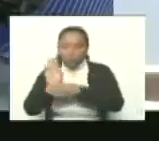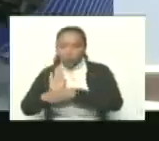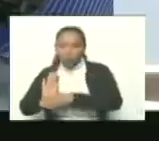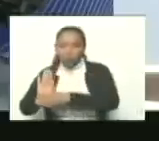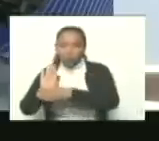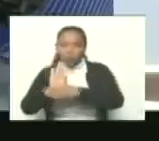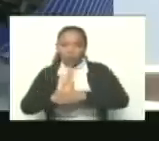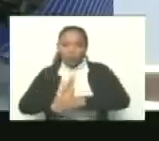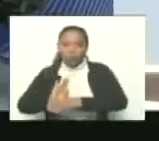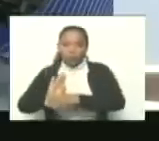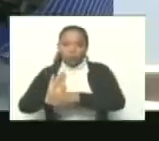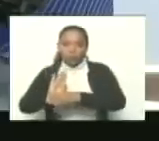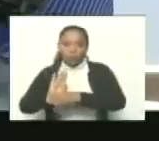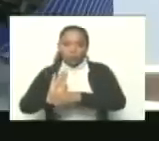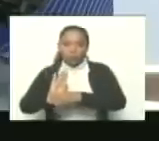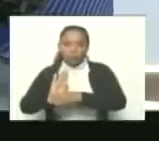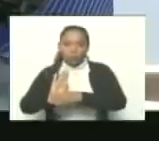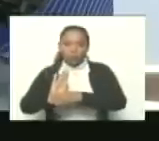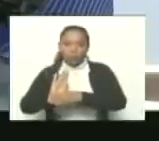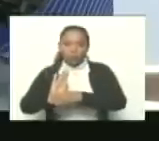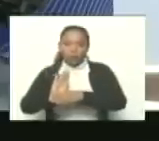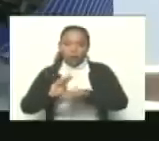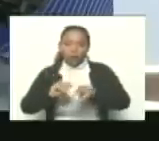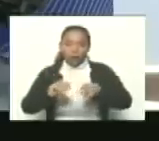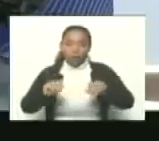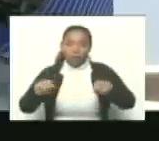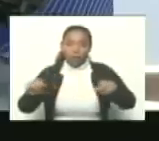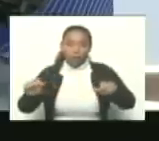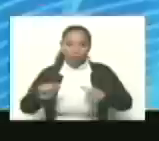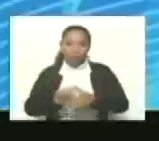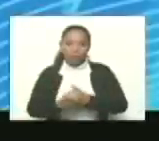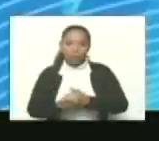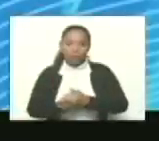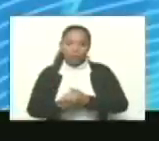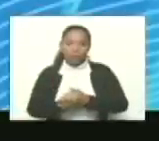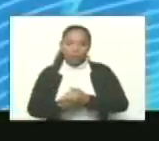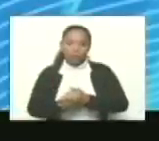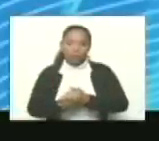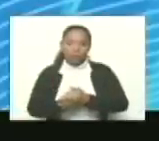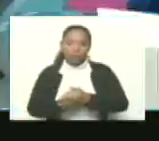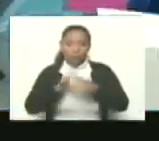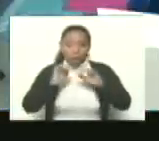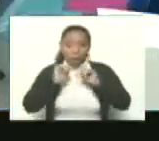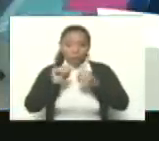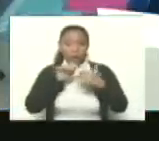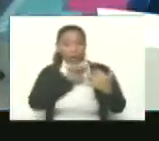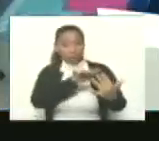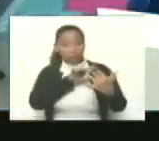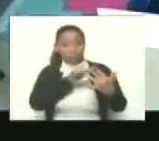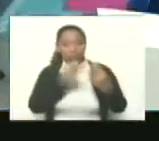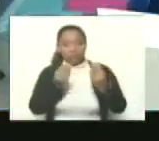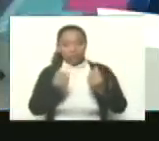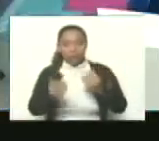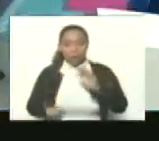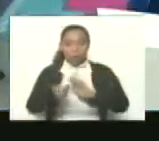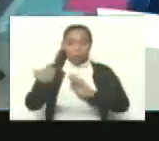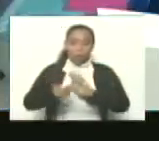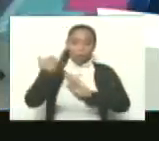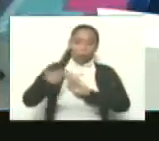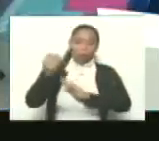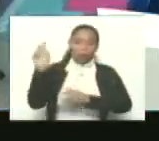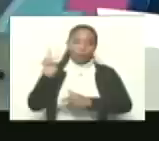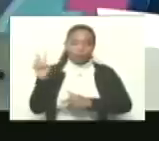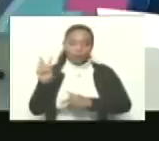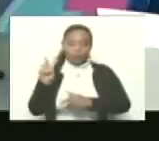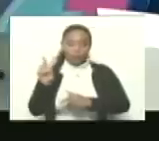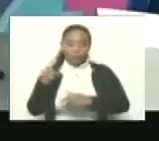áreas en los campos. Y desde que empezó la guerra económica contra Venezuela, los fertilizantes se le han puesto